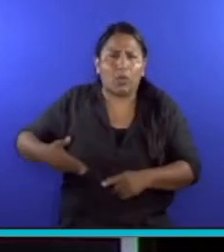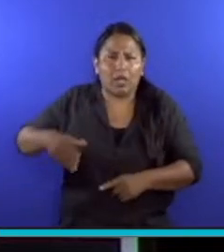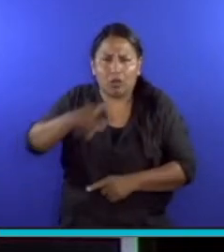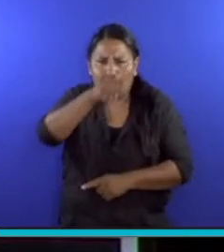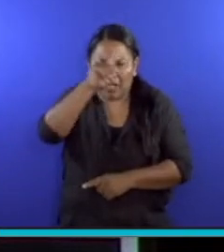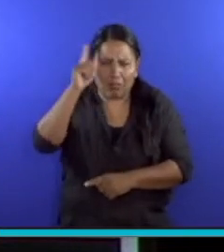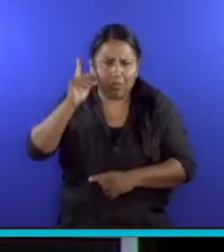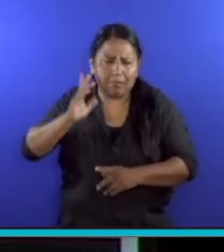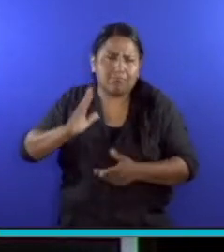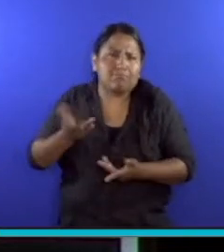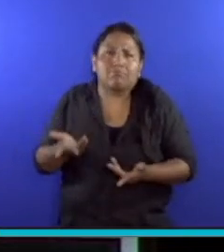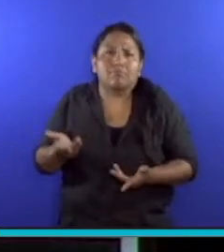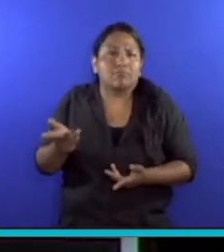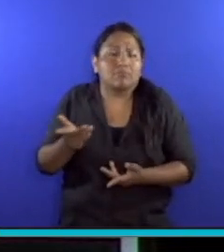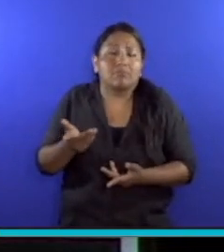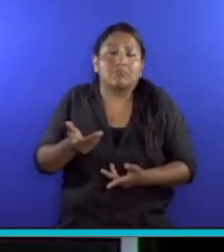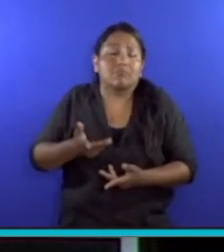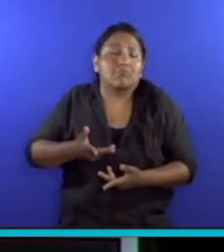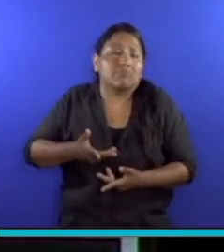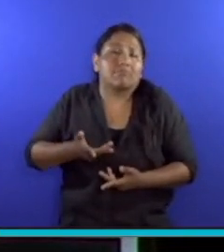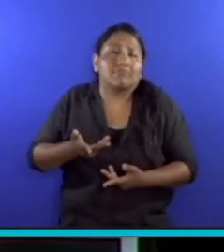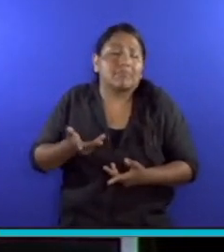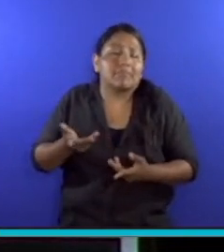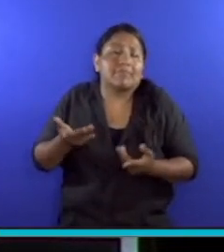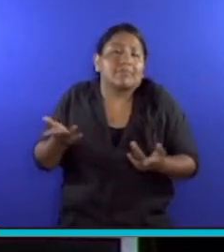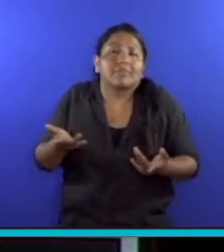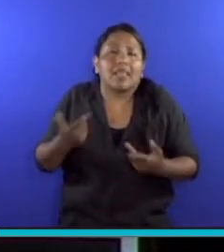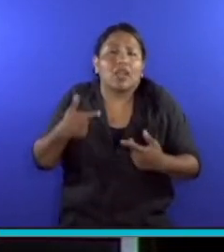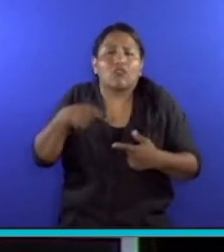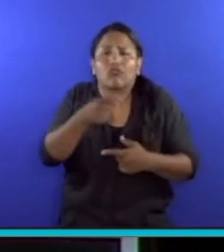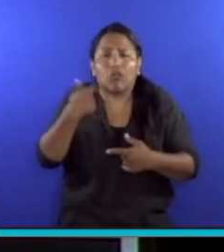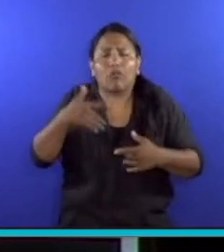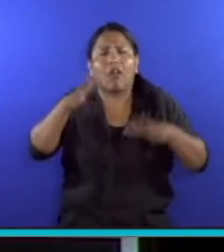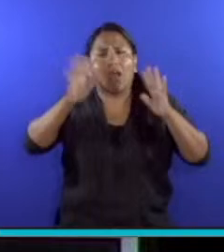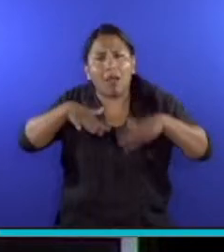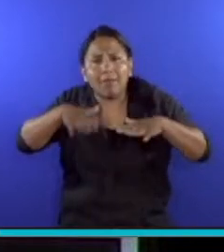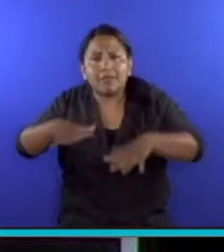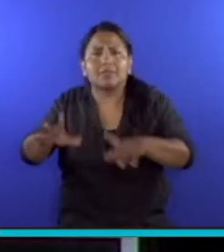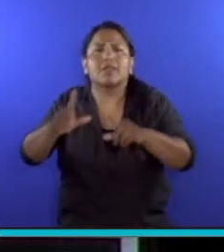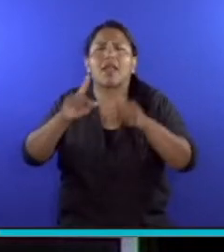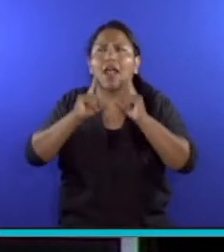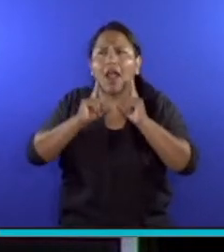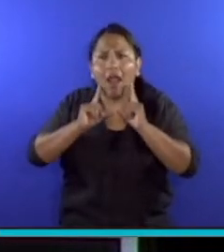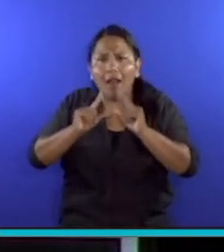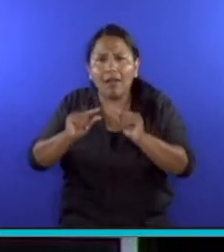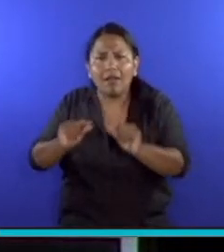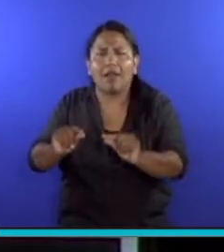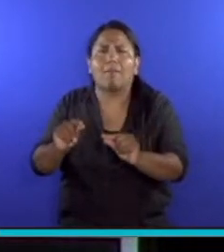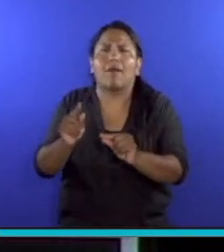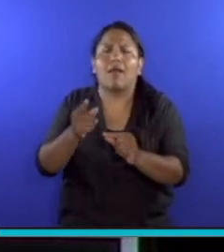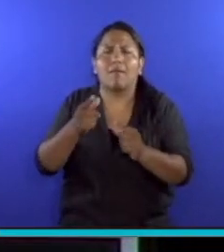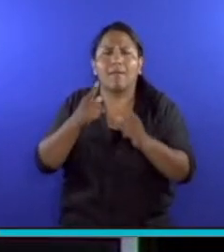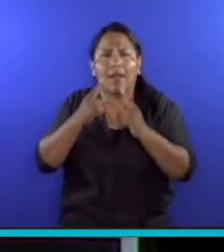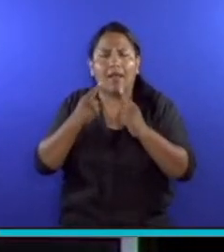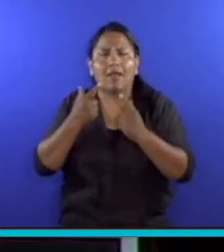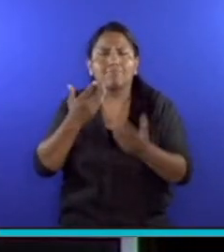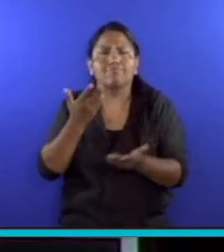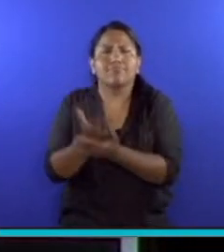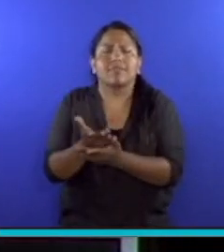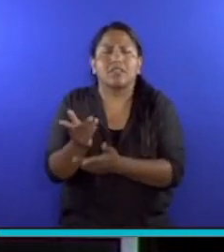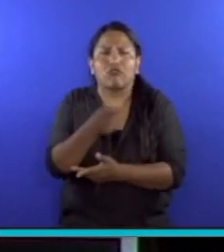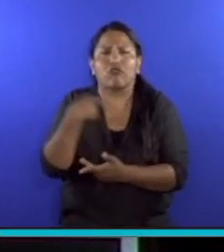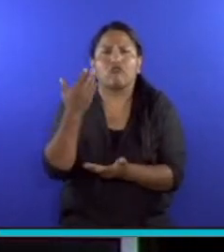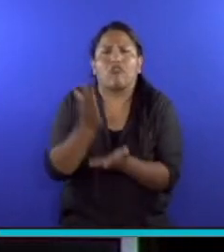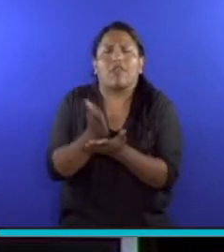que salimos a marchar, cada vez que salimos a reclamar por nuestros derechos, nos muestra